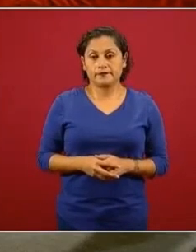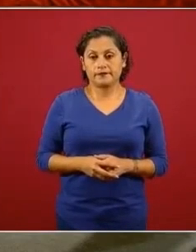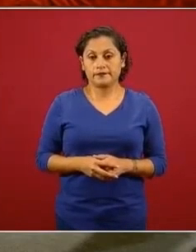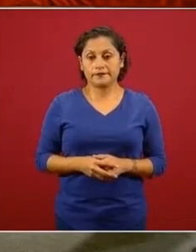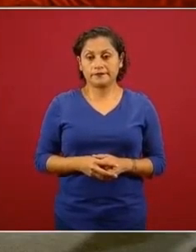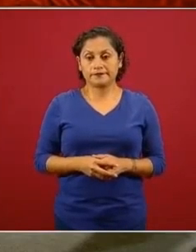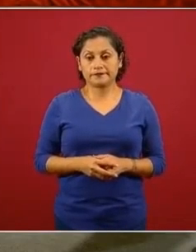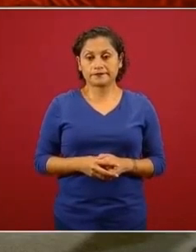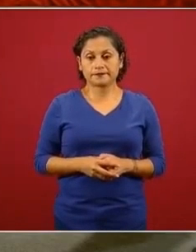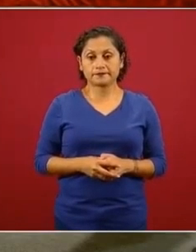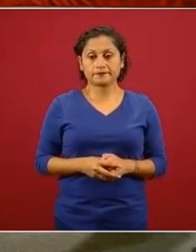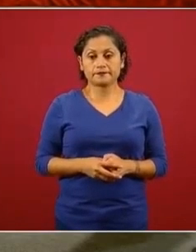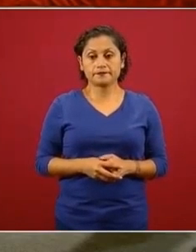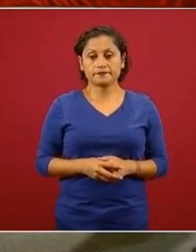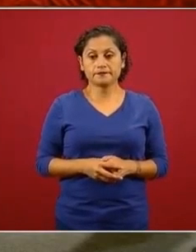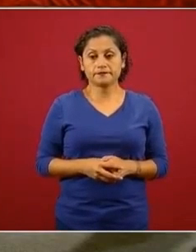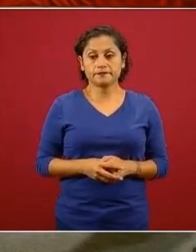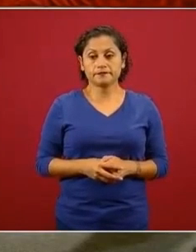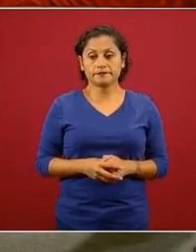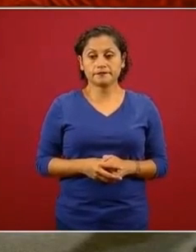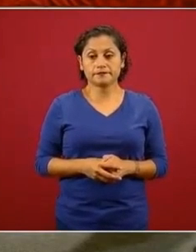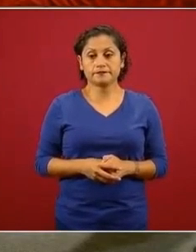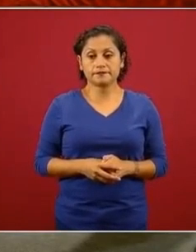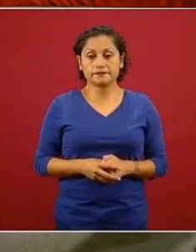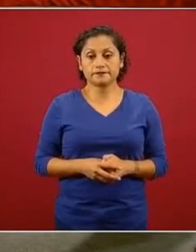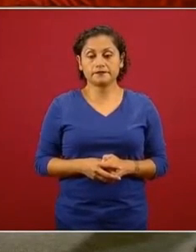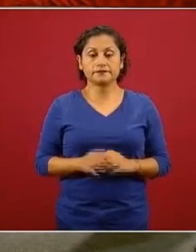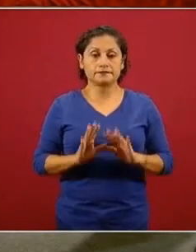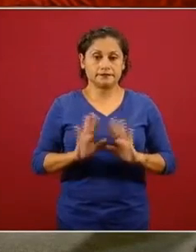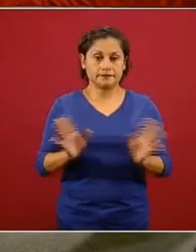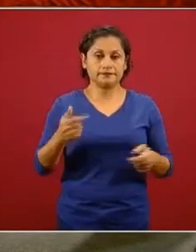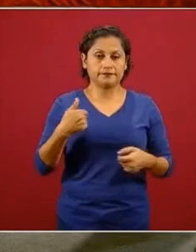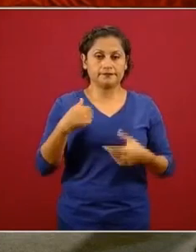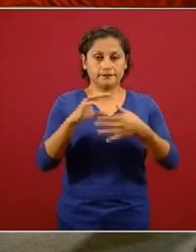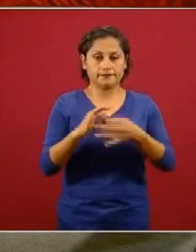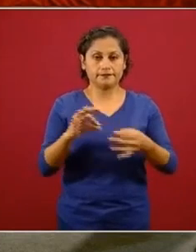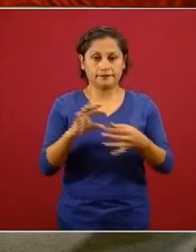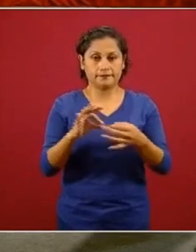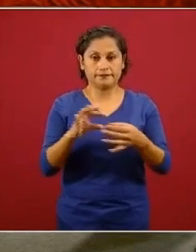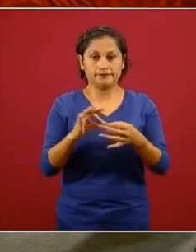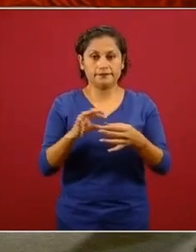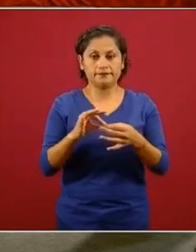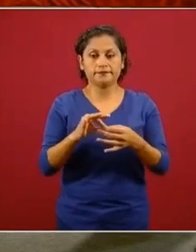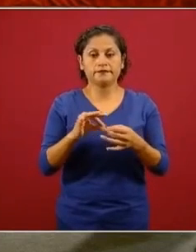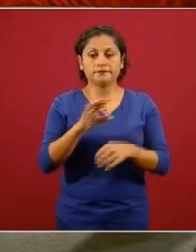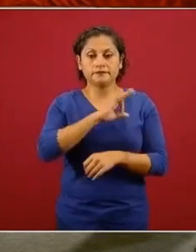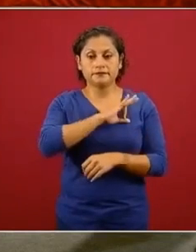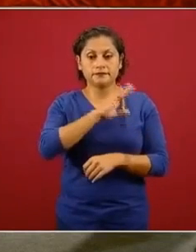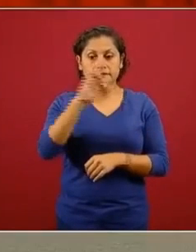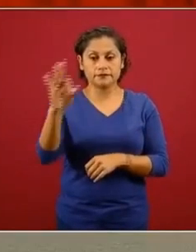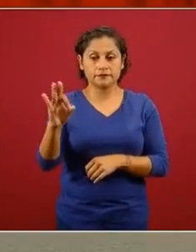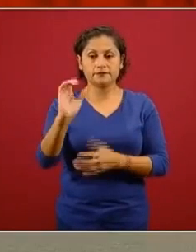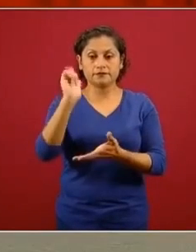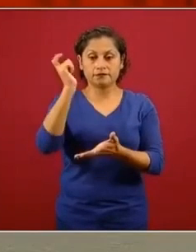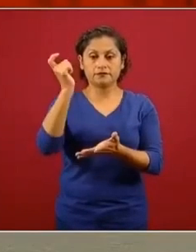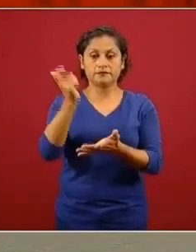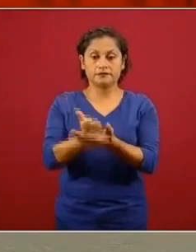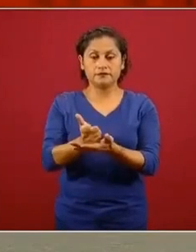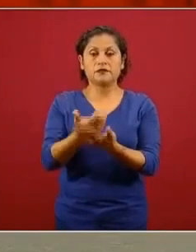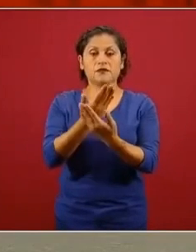Bueno, aquí nada más es ya es repetitivo de lo que ya comenté, se puede pagar en ventanilla bancaria o en la banca por